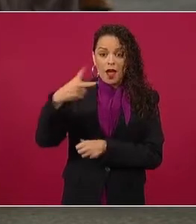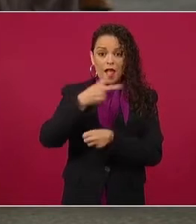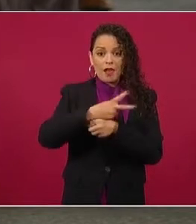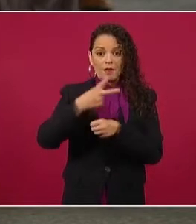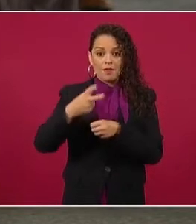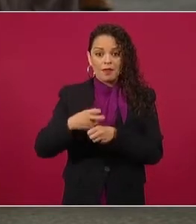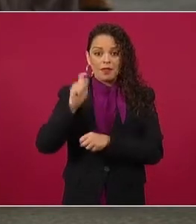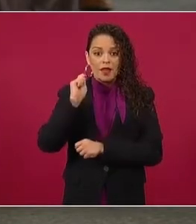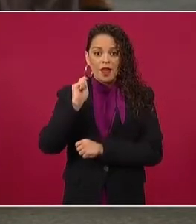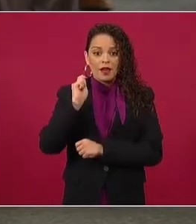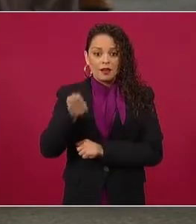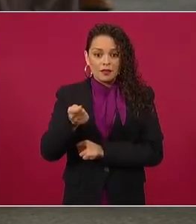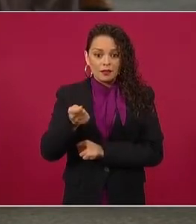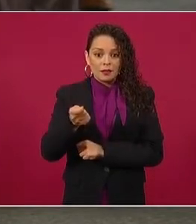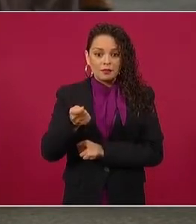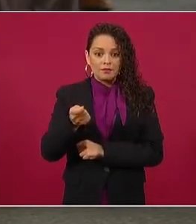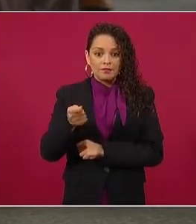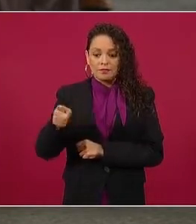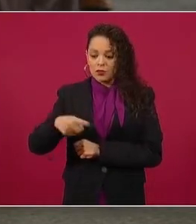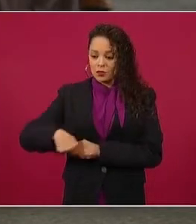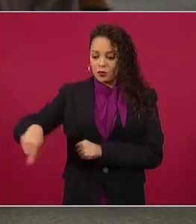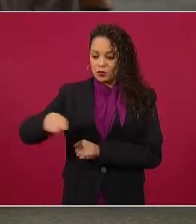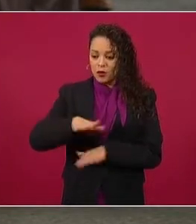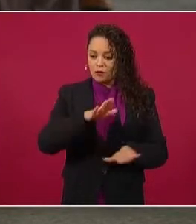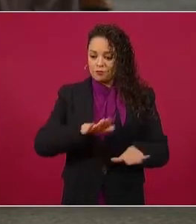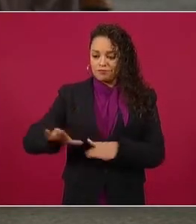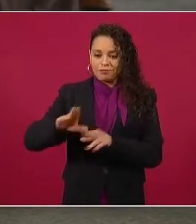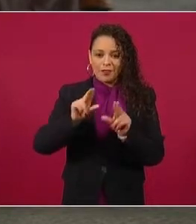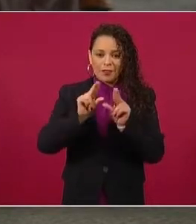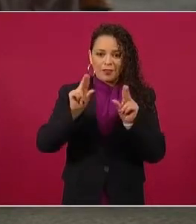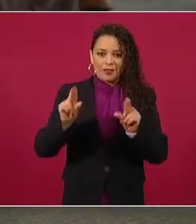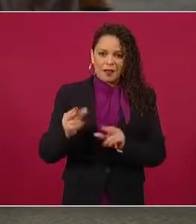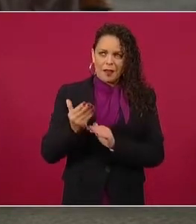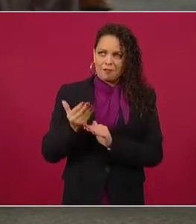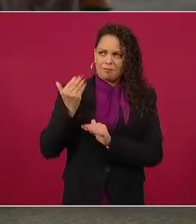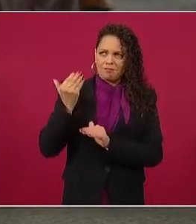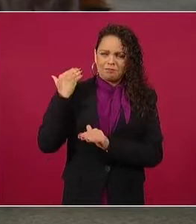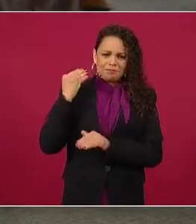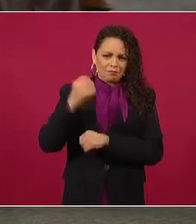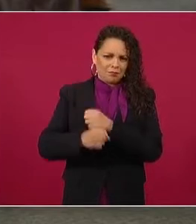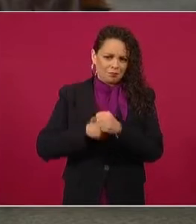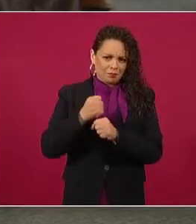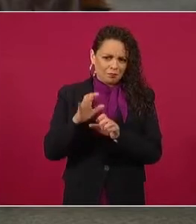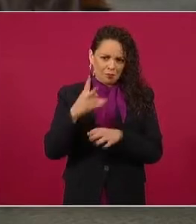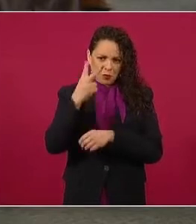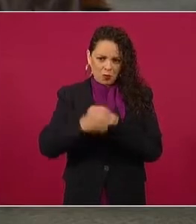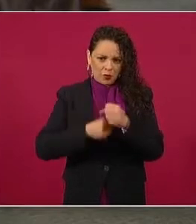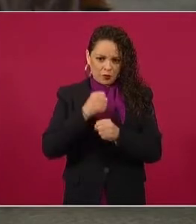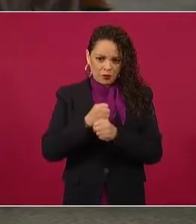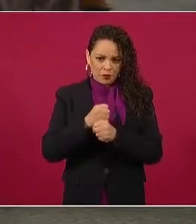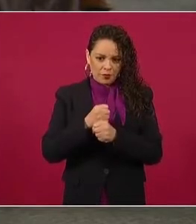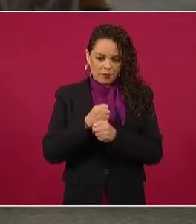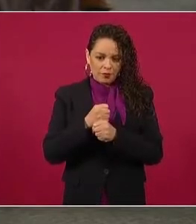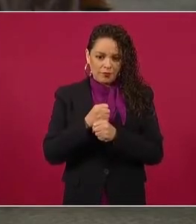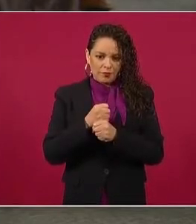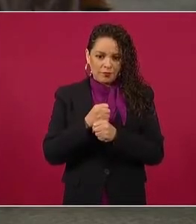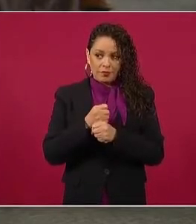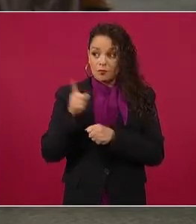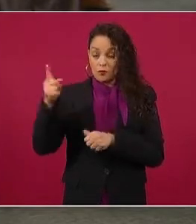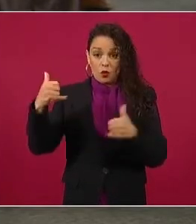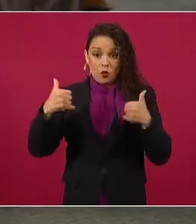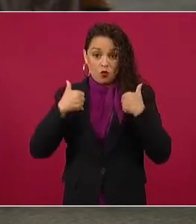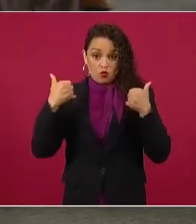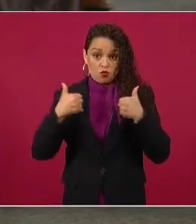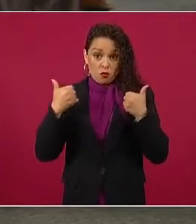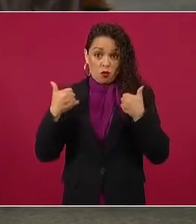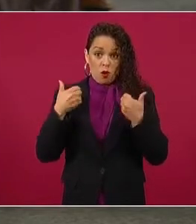evento de la pista de hielo hace un par de años. Incluso es un personaje que pues es muy pequeño, muy chico, pero